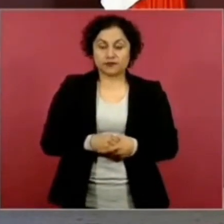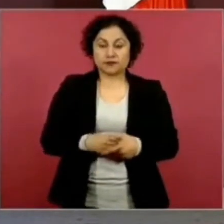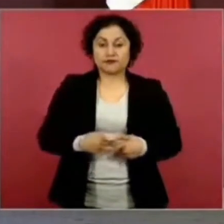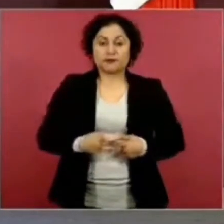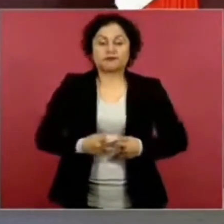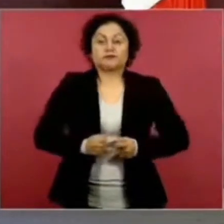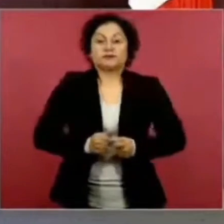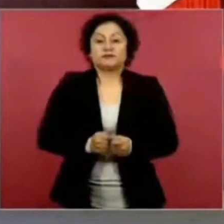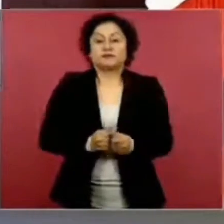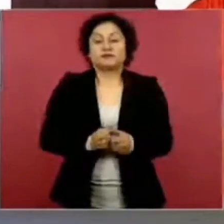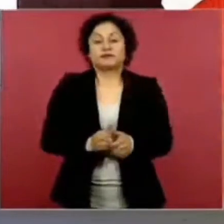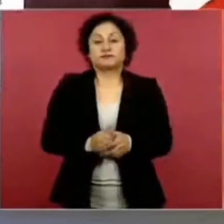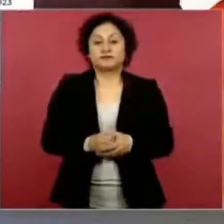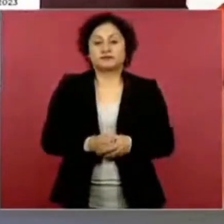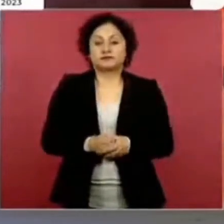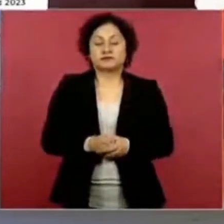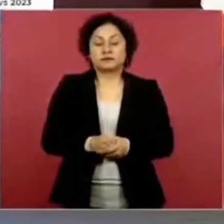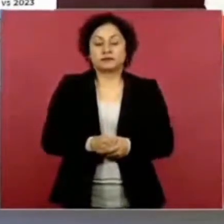Porque no había,